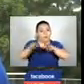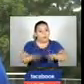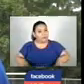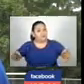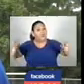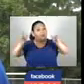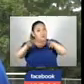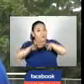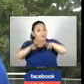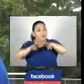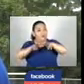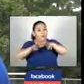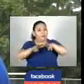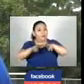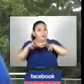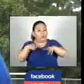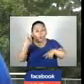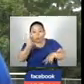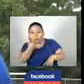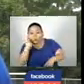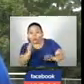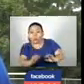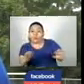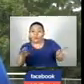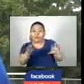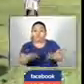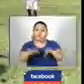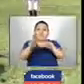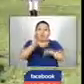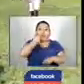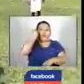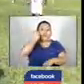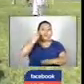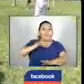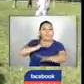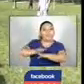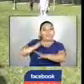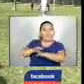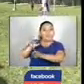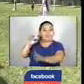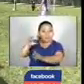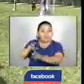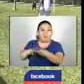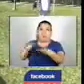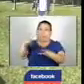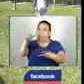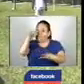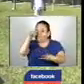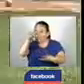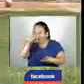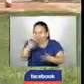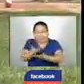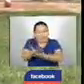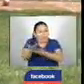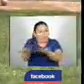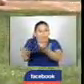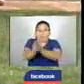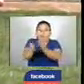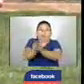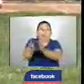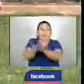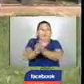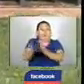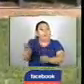pues estamos salvando muchos niños y jóvenes de la violencia, de las drogas, de muchas cosas, ¿verdad?, de